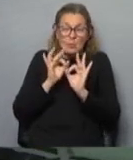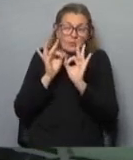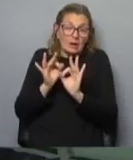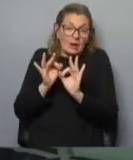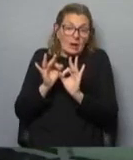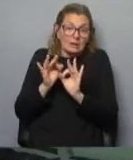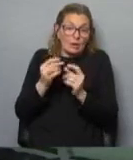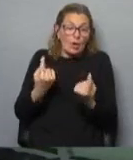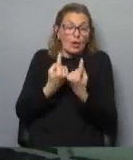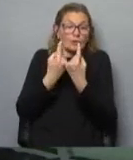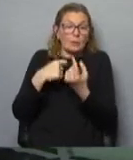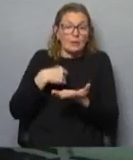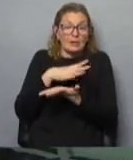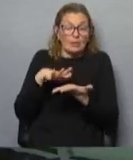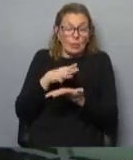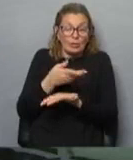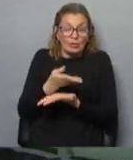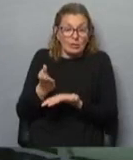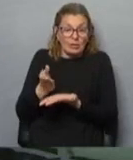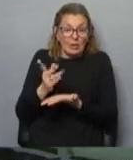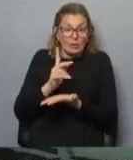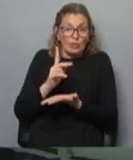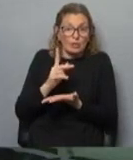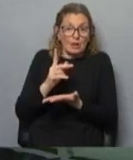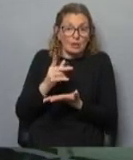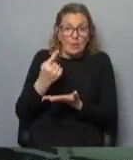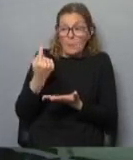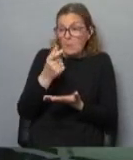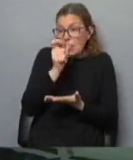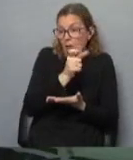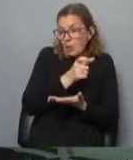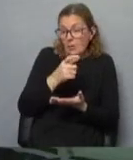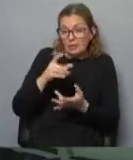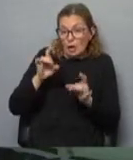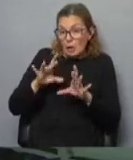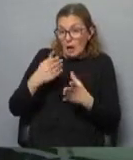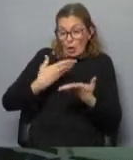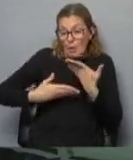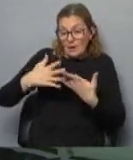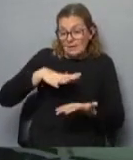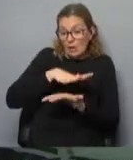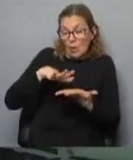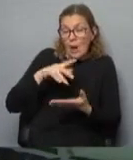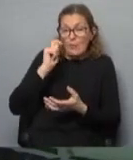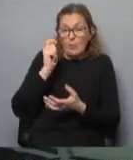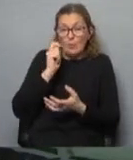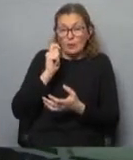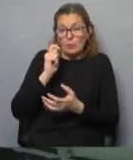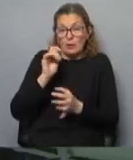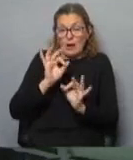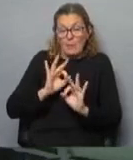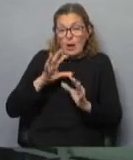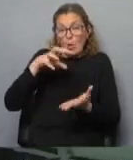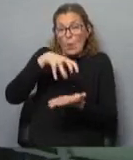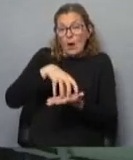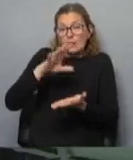tomar si nos encontramos una situación de este estilo no siendo técnicos sino siendo personas este bueno que comparten el espacio público y en lugares